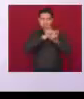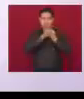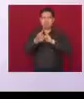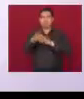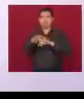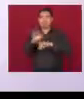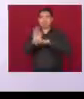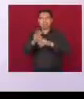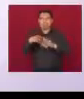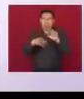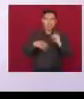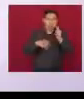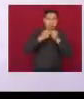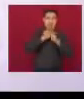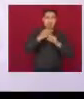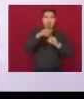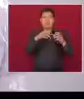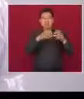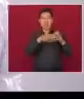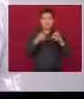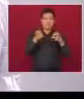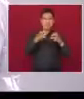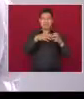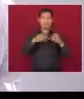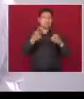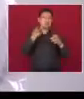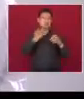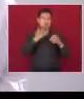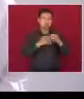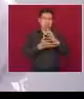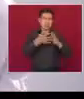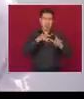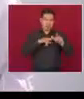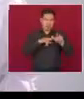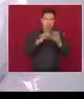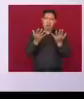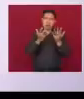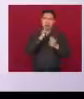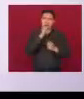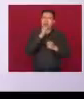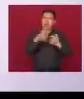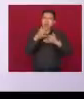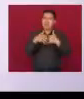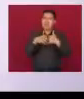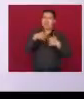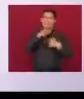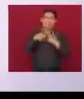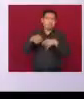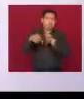En los 36 años del periodo neoliberal o neoporfirista, nunca se construyó en el país una refinería.